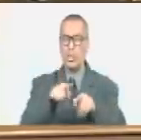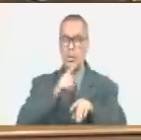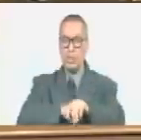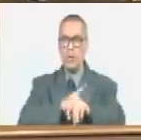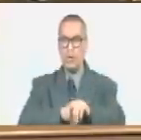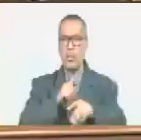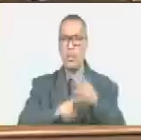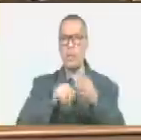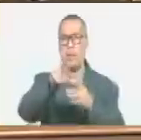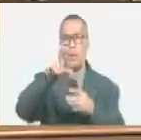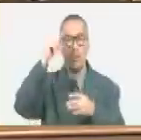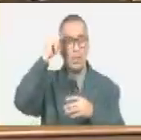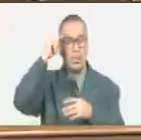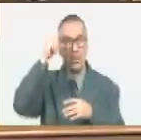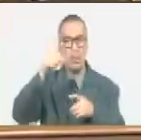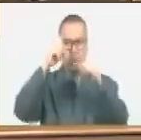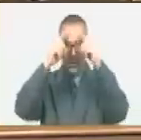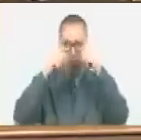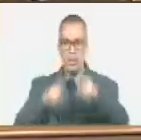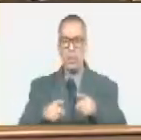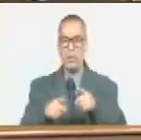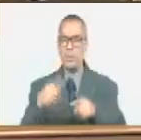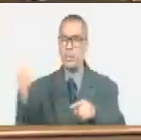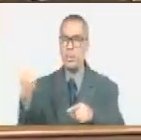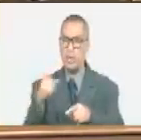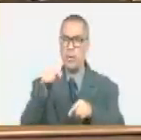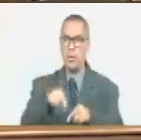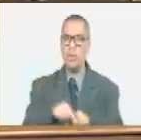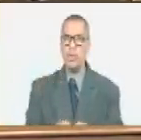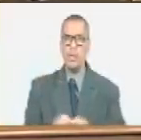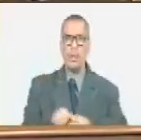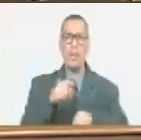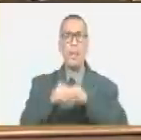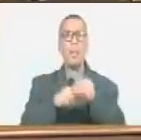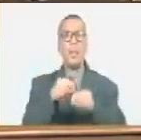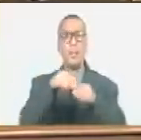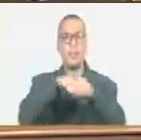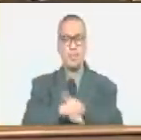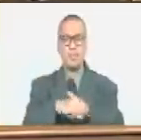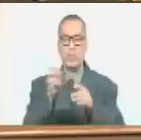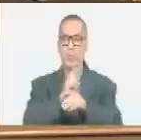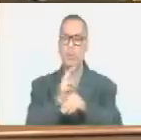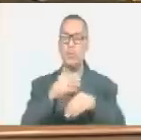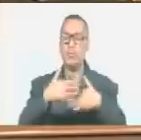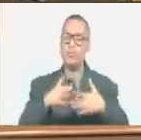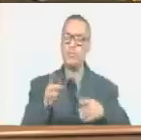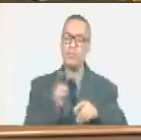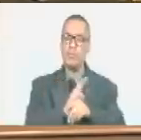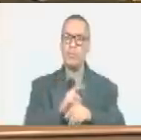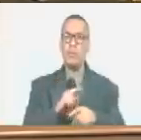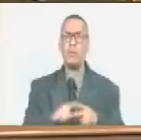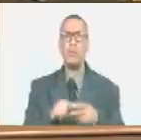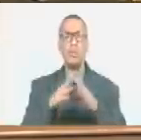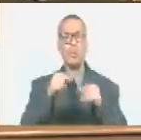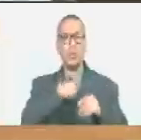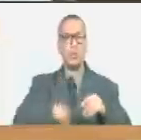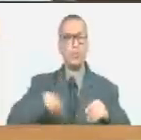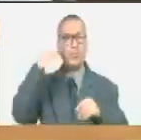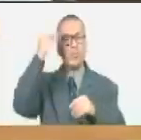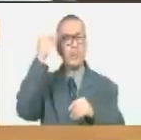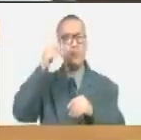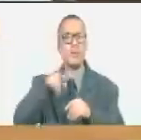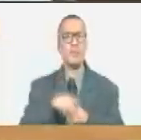de 3 días y la decisión que recaiga se ejecutará en el acto. Esto, señor presidente. En